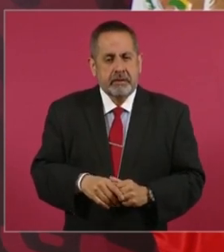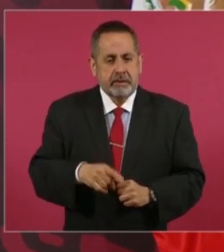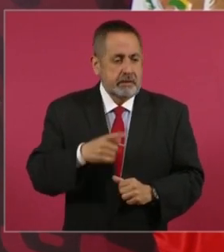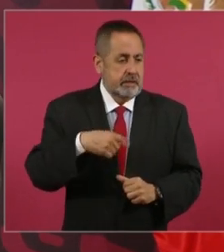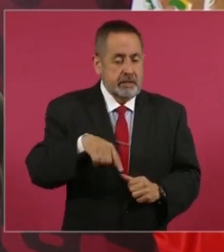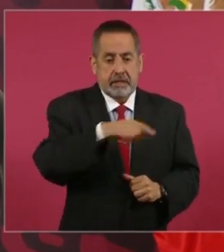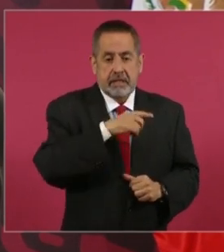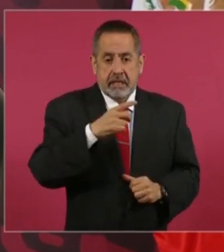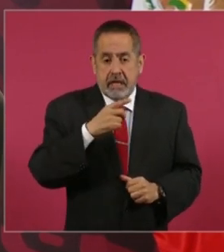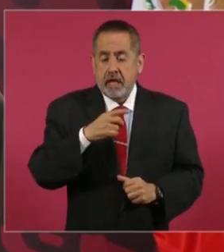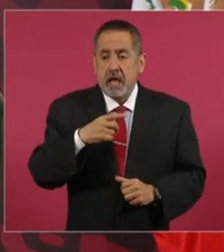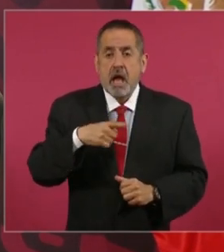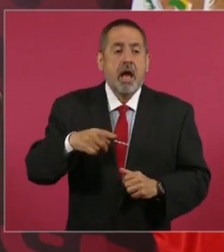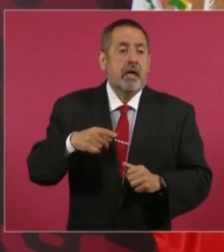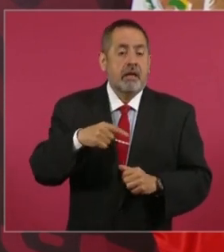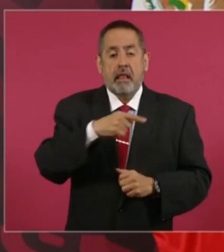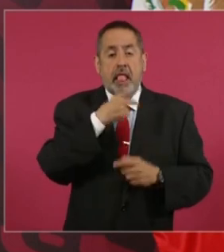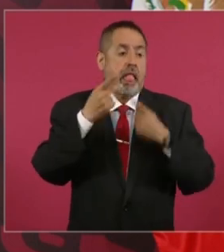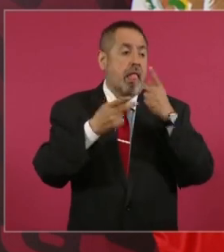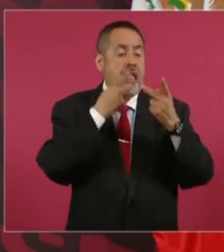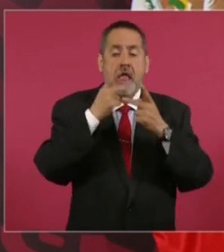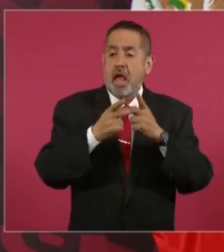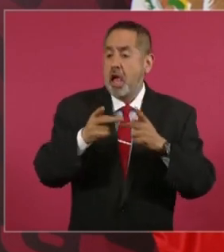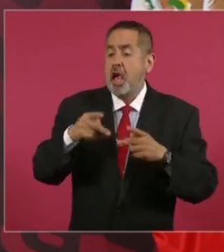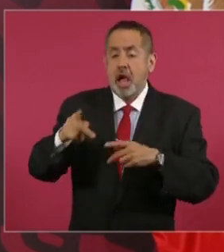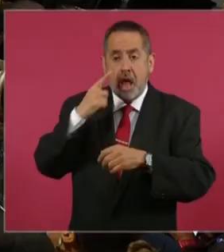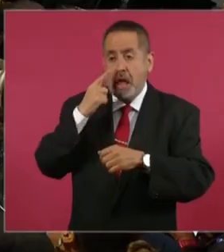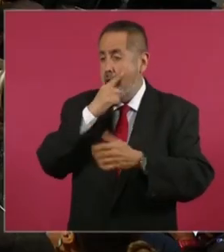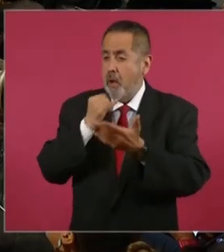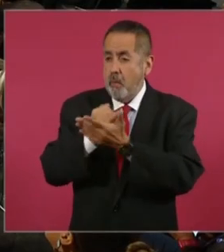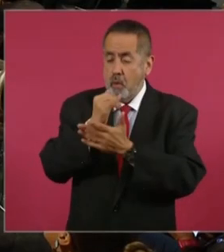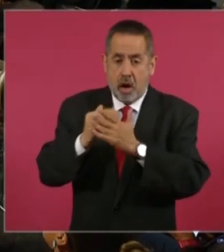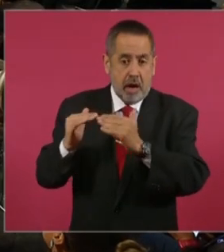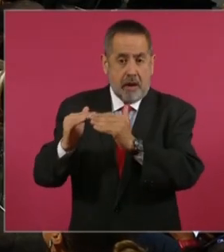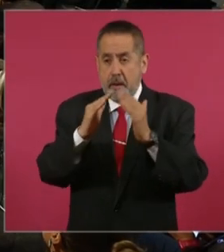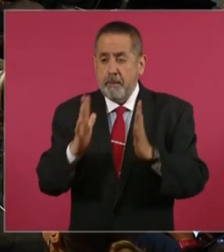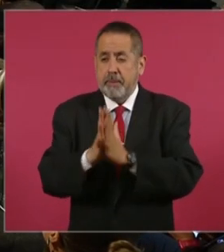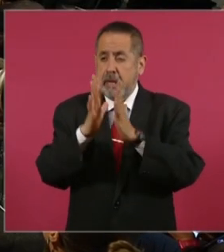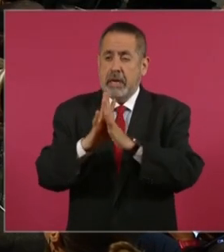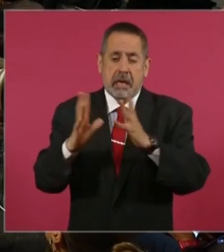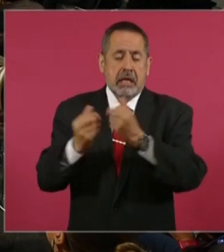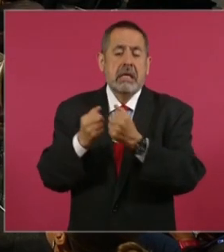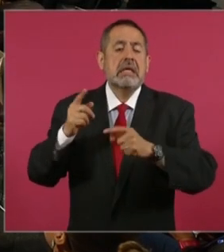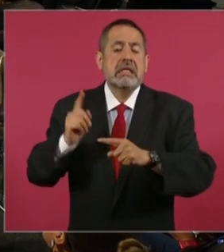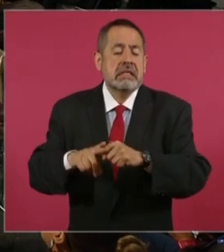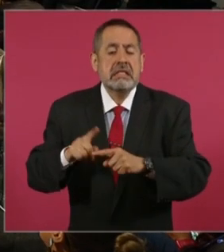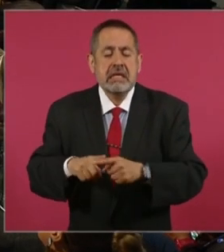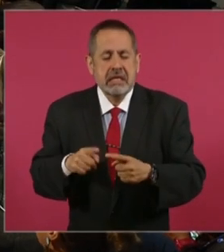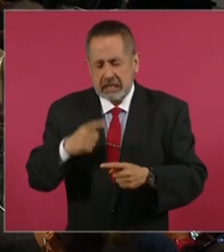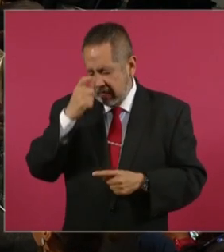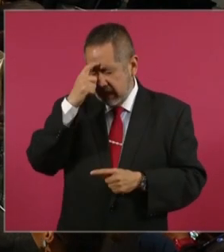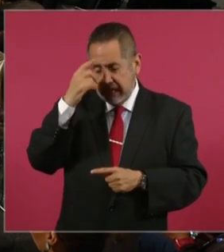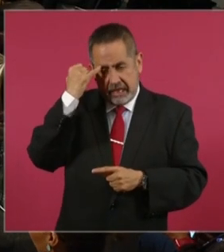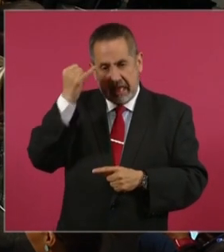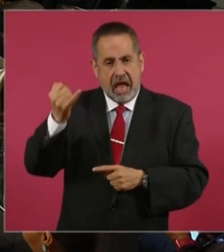tiene que ser participativa y tiene que ser una forma de vida? Desde los primeros años